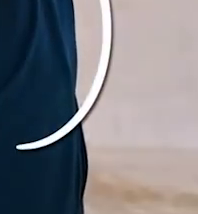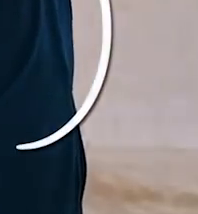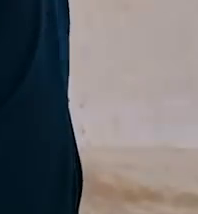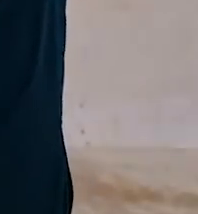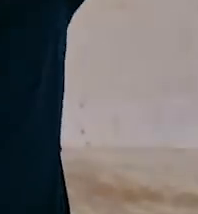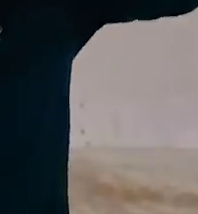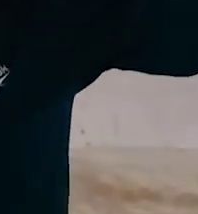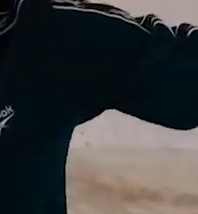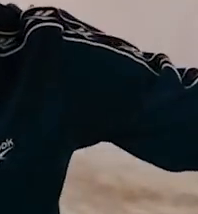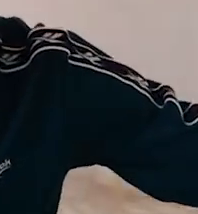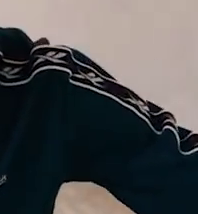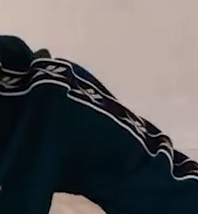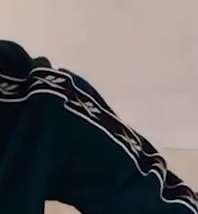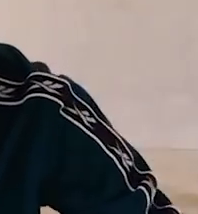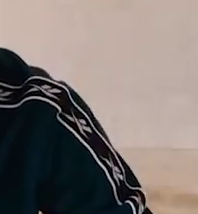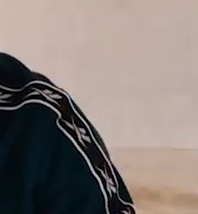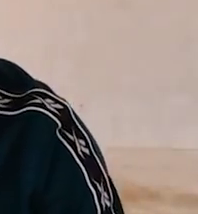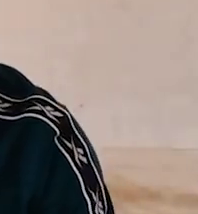Inhalamos.